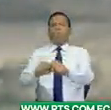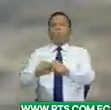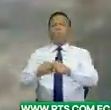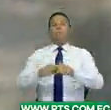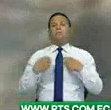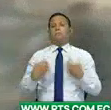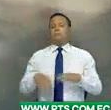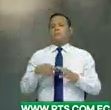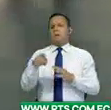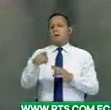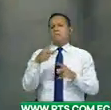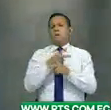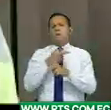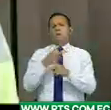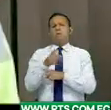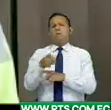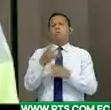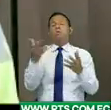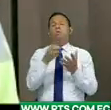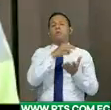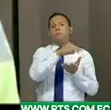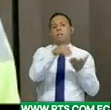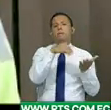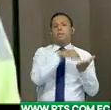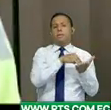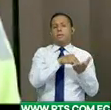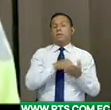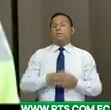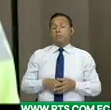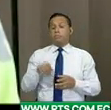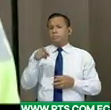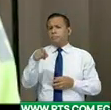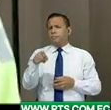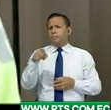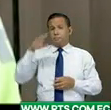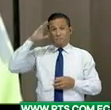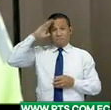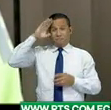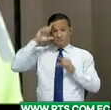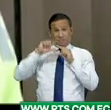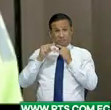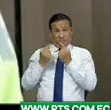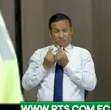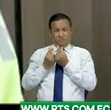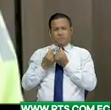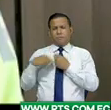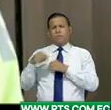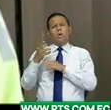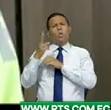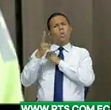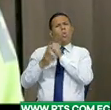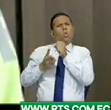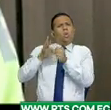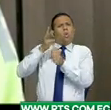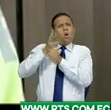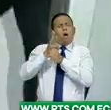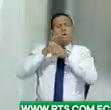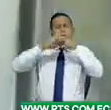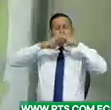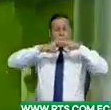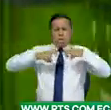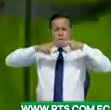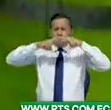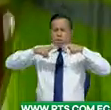de la provincia de Manabí. Esta investigación le toma a la unidad especializada bloque de búsqueda 2 años de trabajo investigativo de campo.